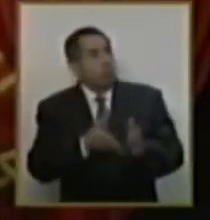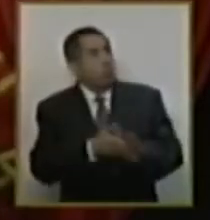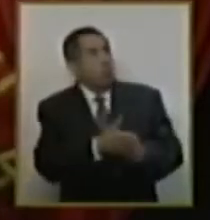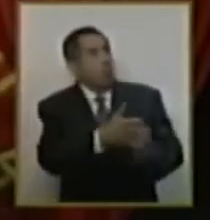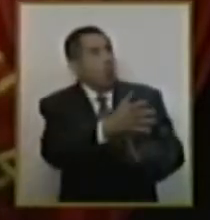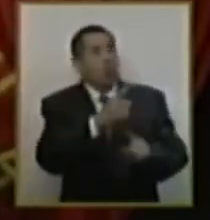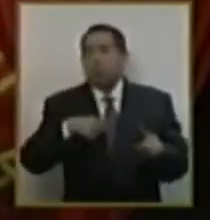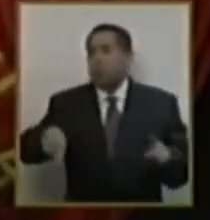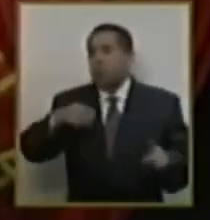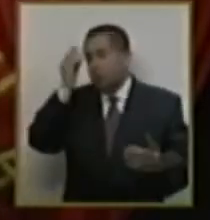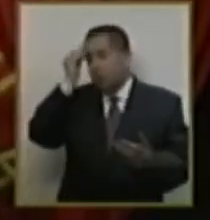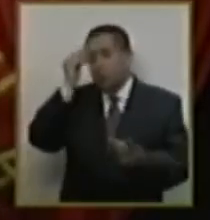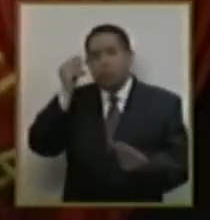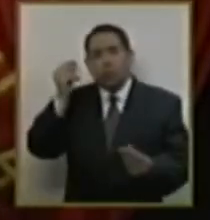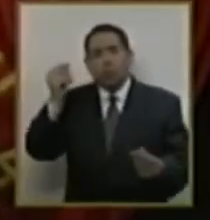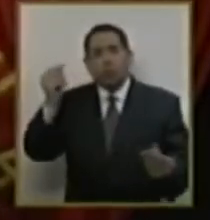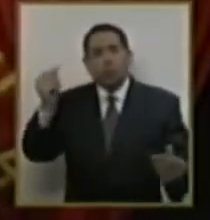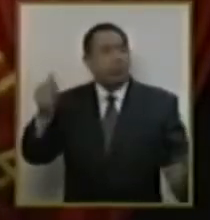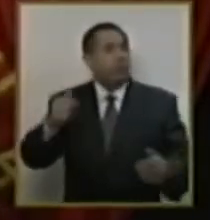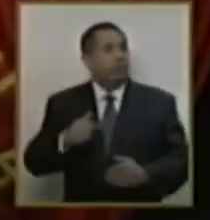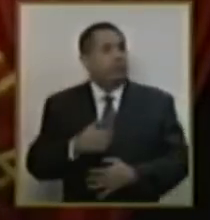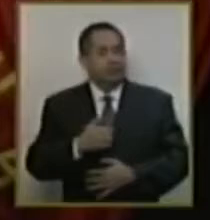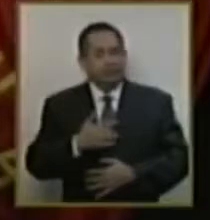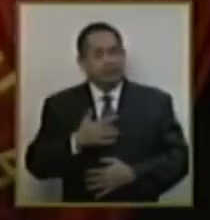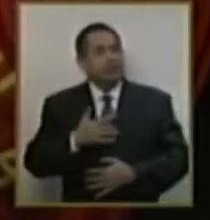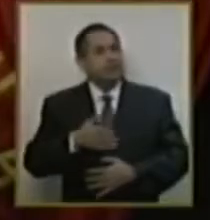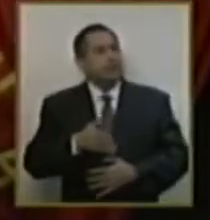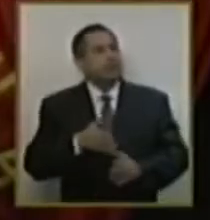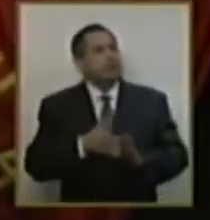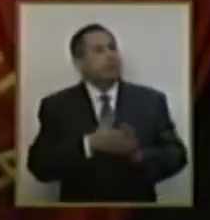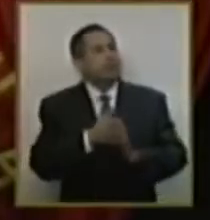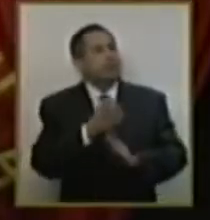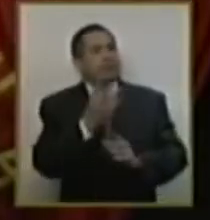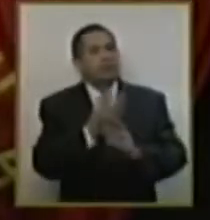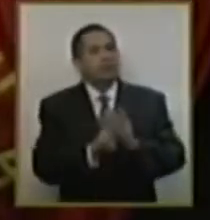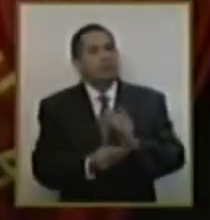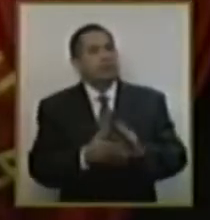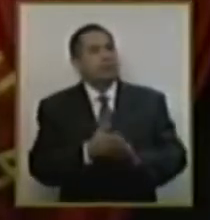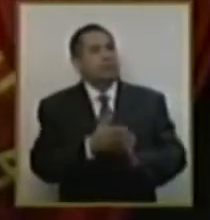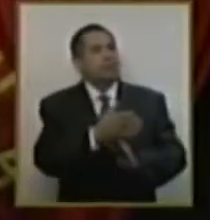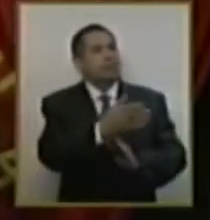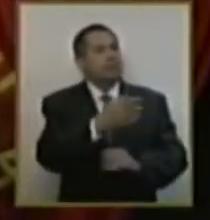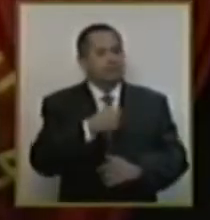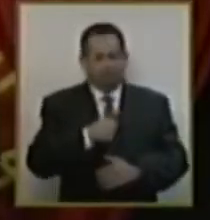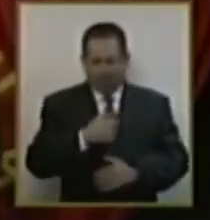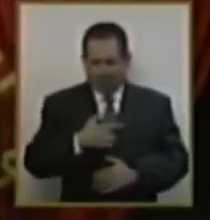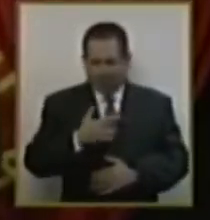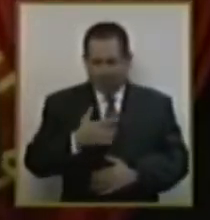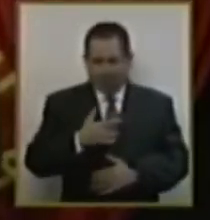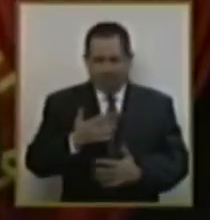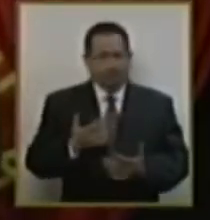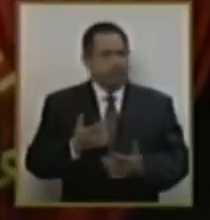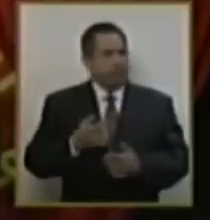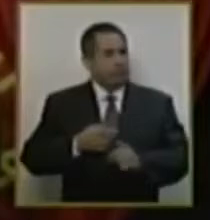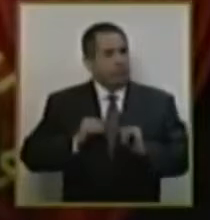olvido, y me iré con la inquietud de no solo ser yo, ser